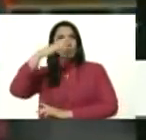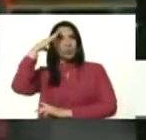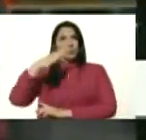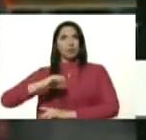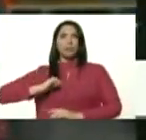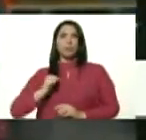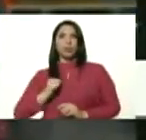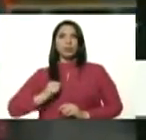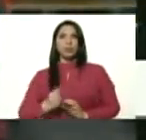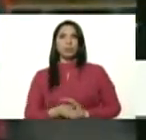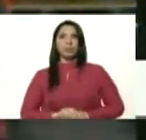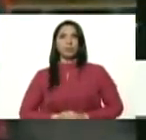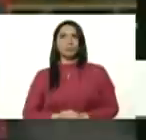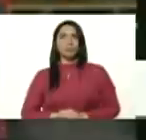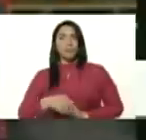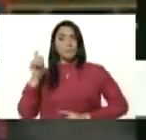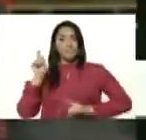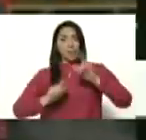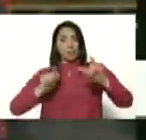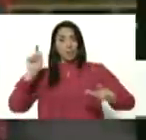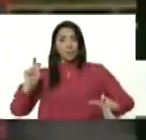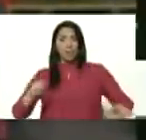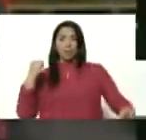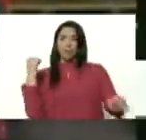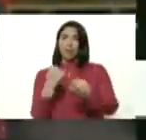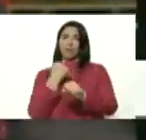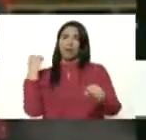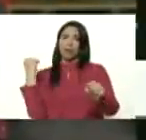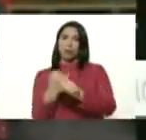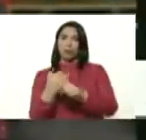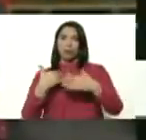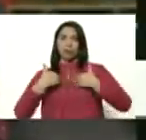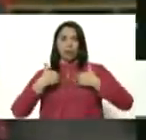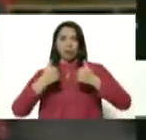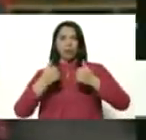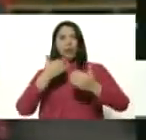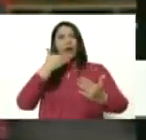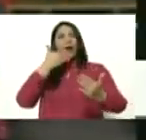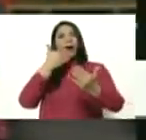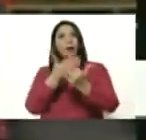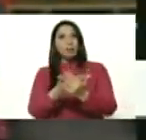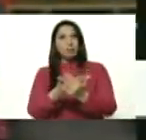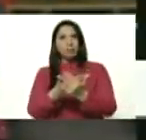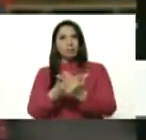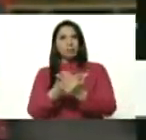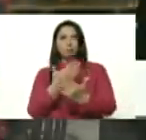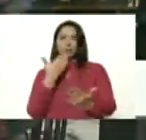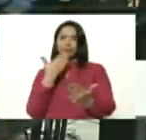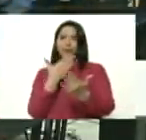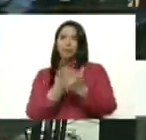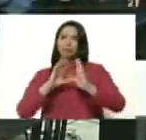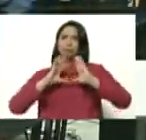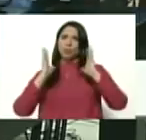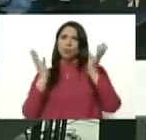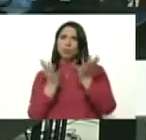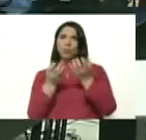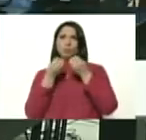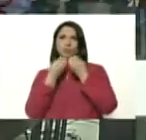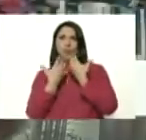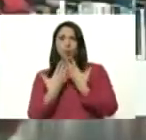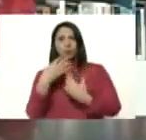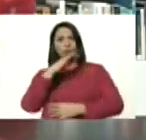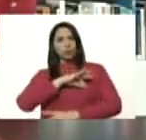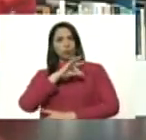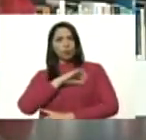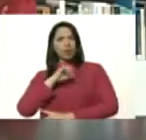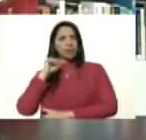Cívico-Militar-Policial, para el personal de la clase obrera de la salud. Muchas gracias. Gracias, mundo bueno.